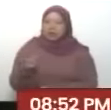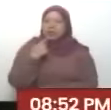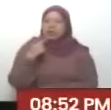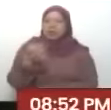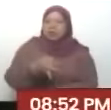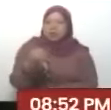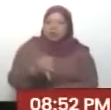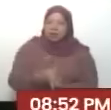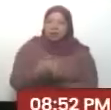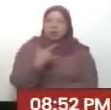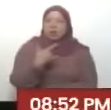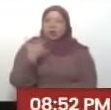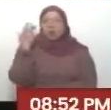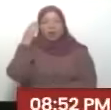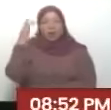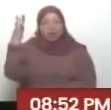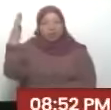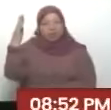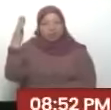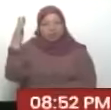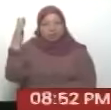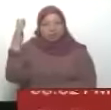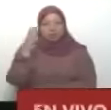verdad con creatividad.